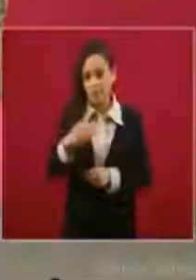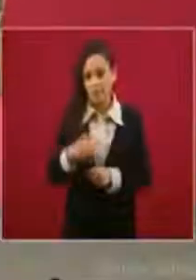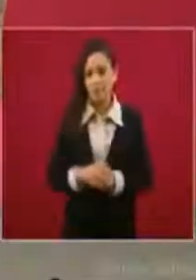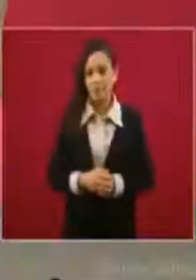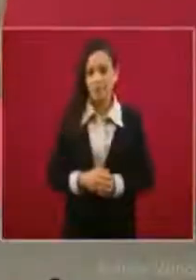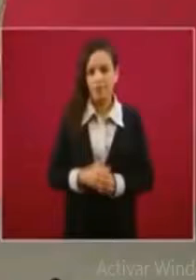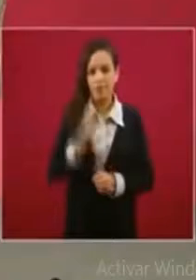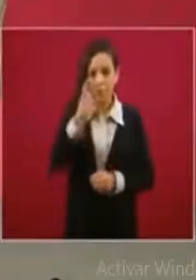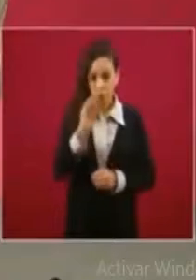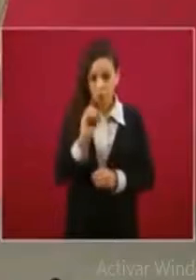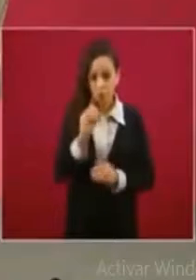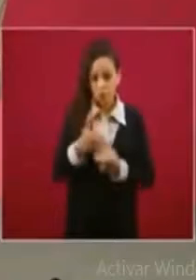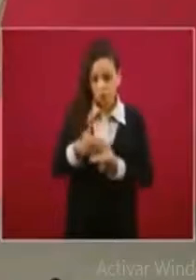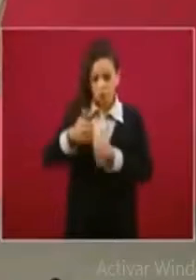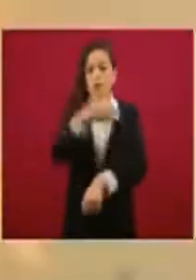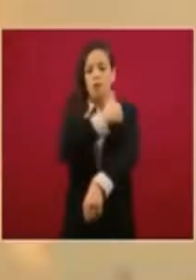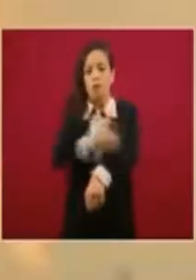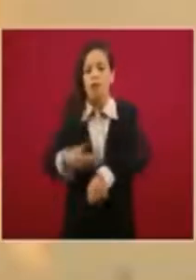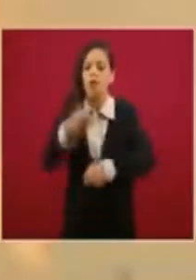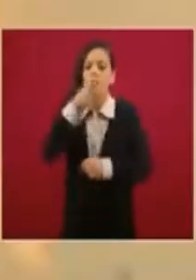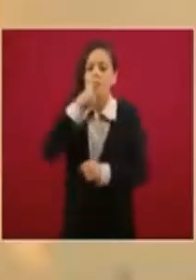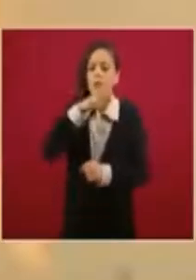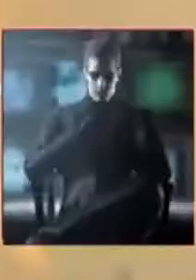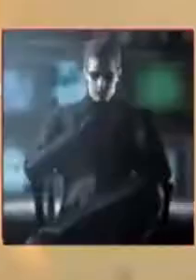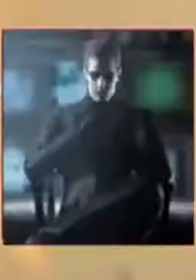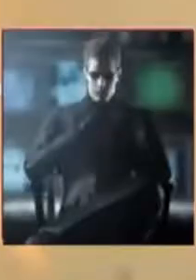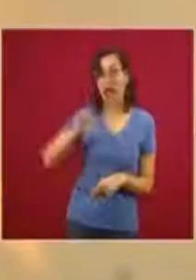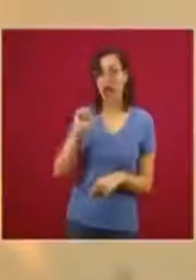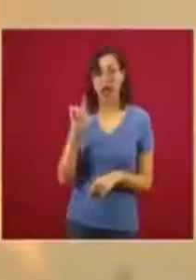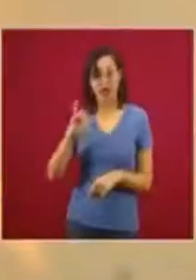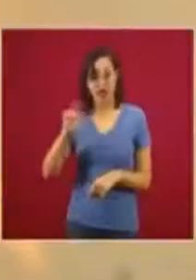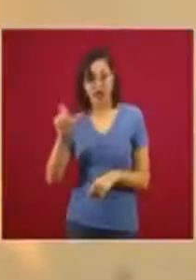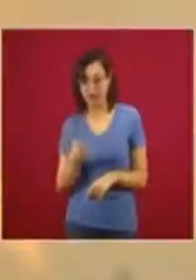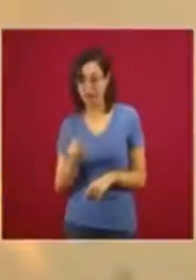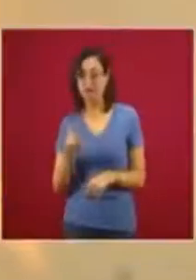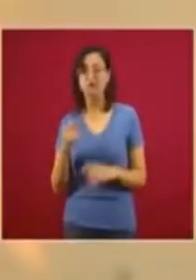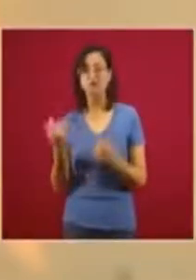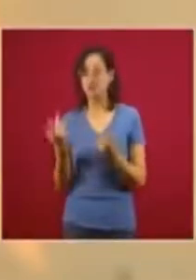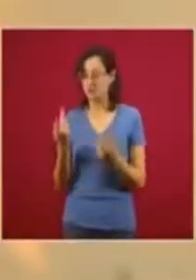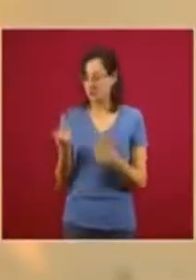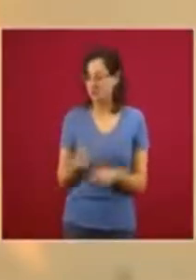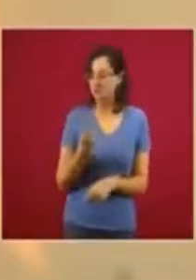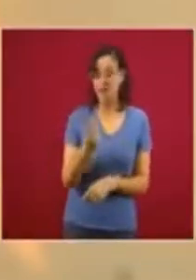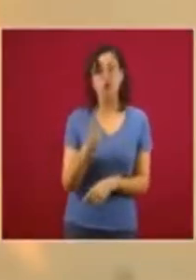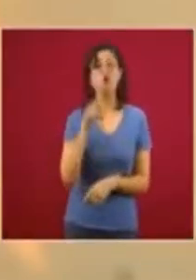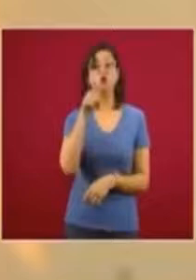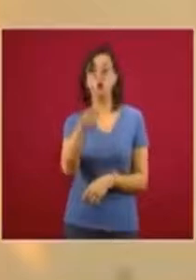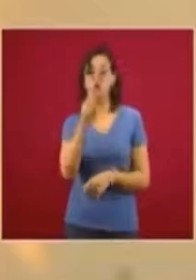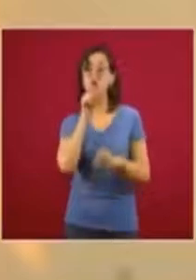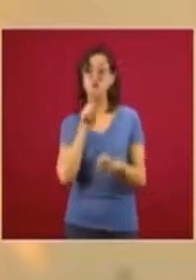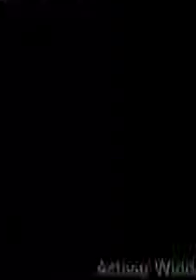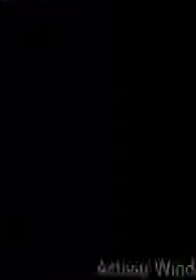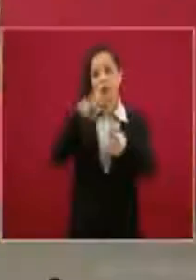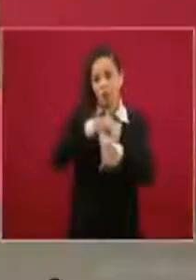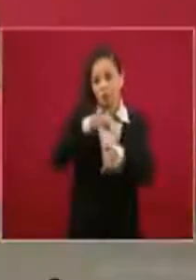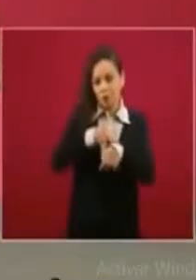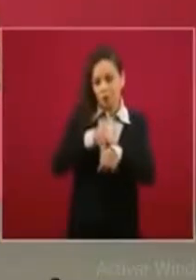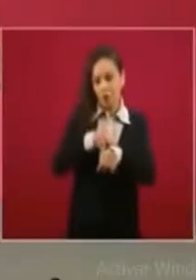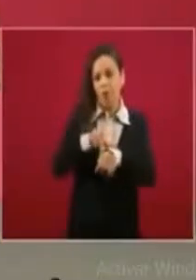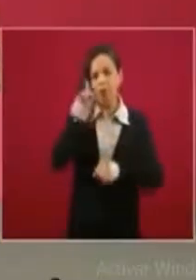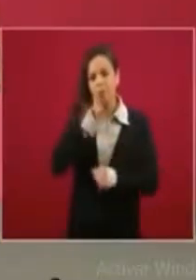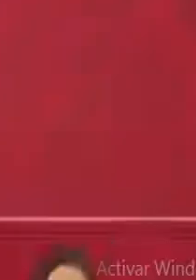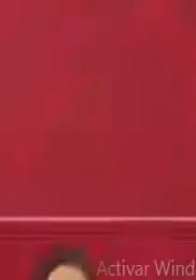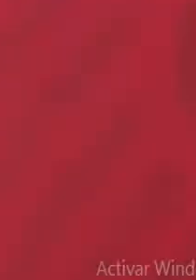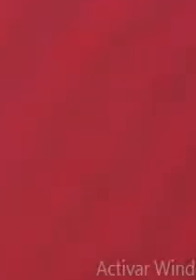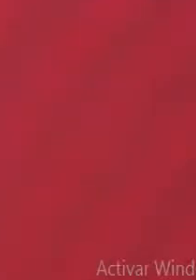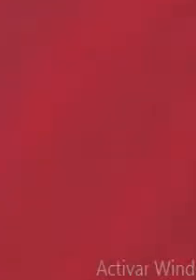los doctores se quitan el cubrebocas y te transmitan el virus. Te tienes todos los derechos a ser atendido de la verga. Aquí el